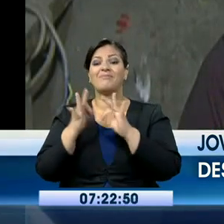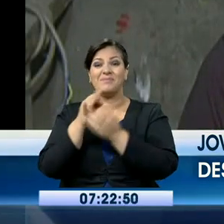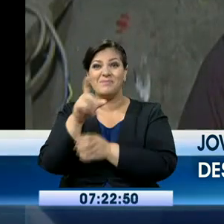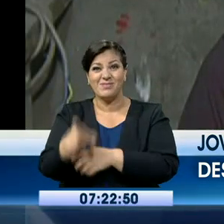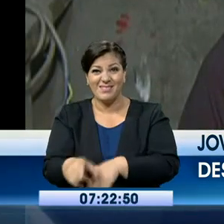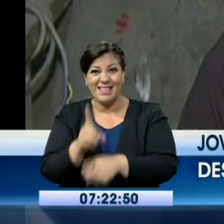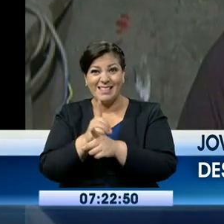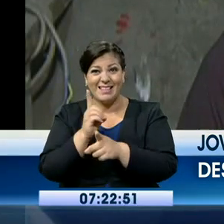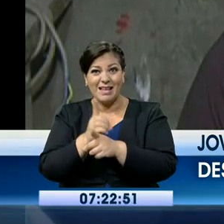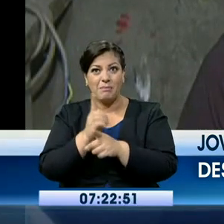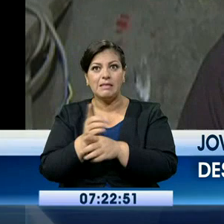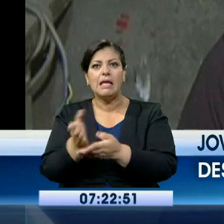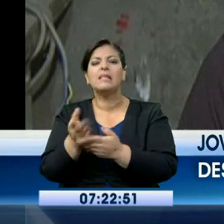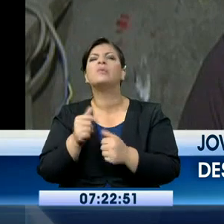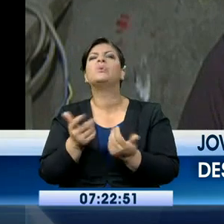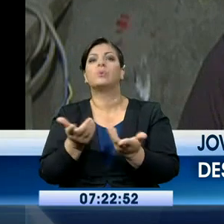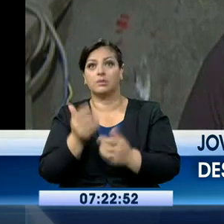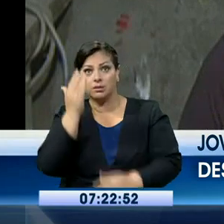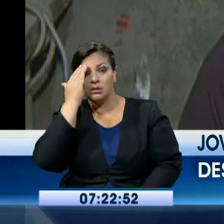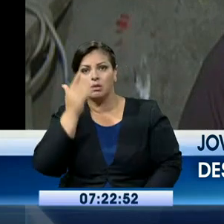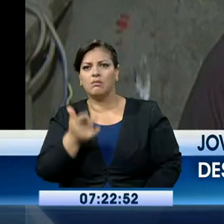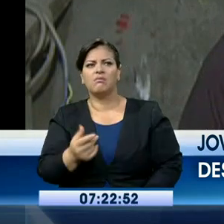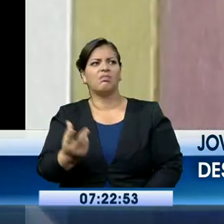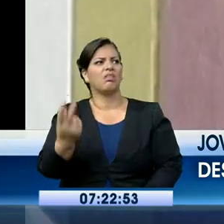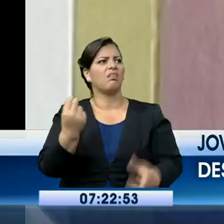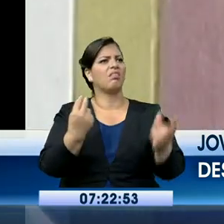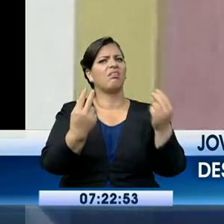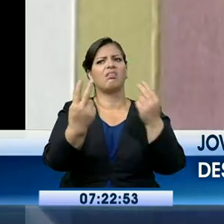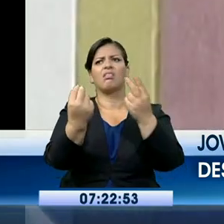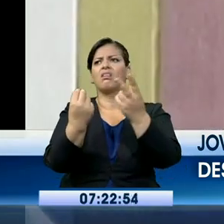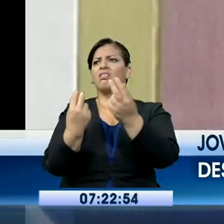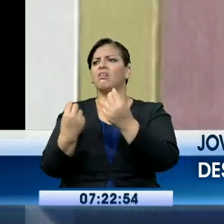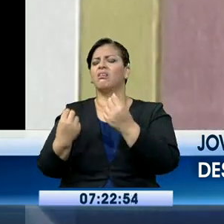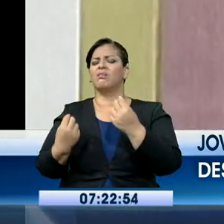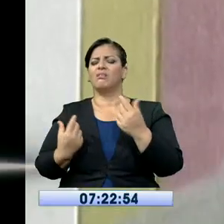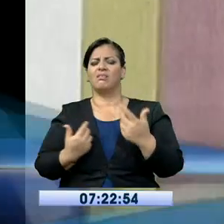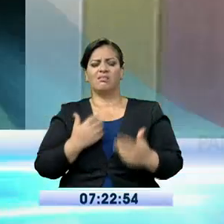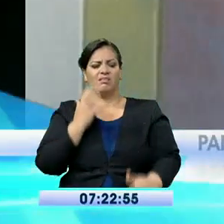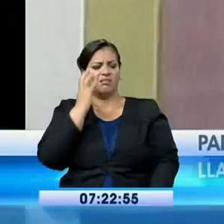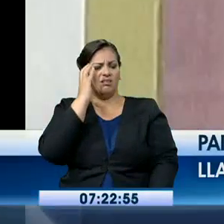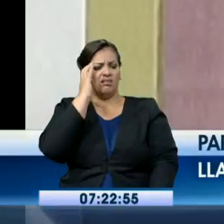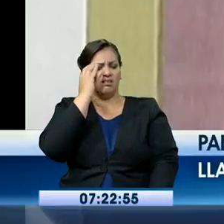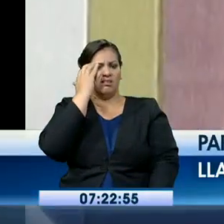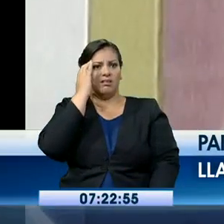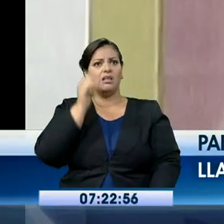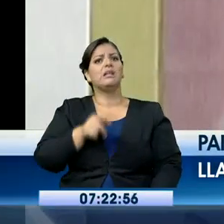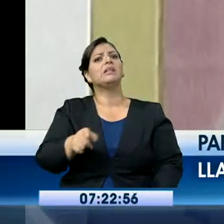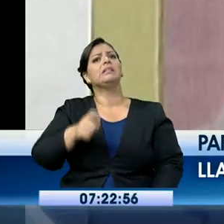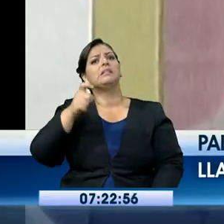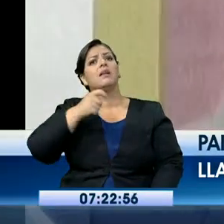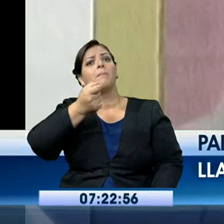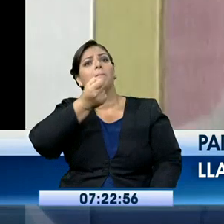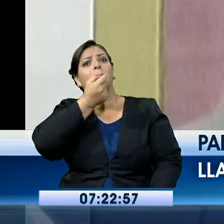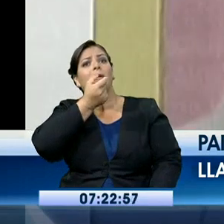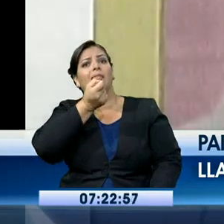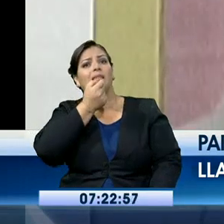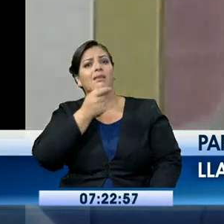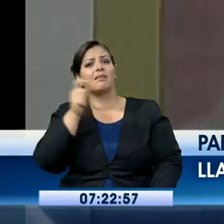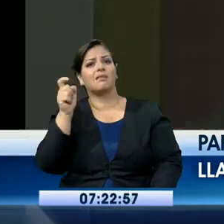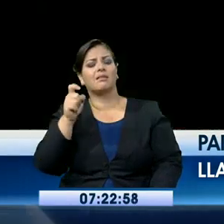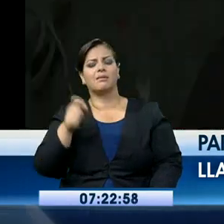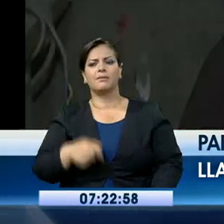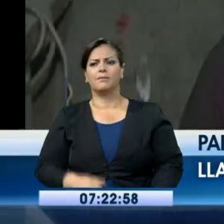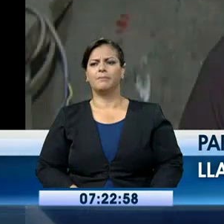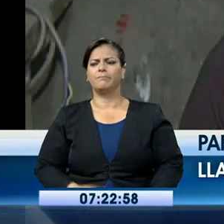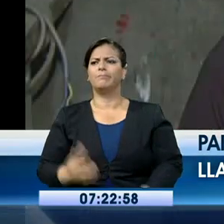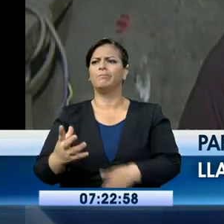que su cerebro descanse, pero de ahí no entiendo cuáles serían las